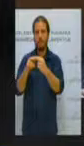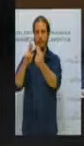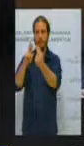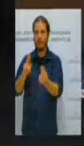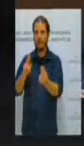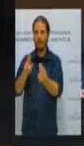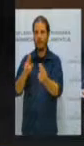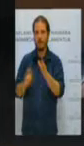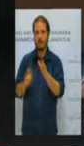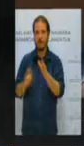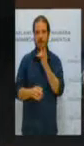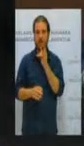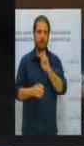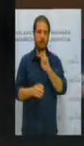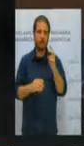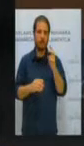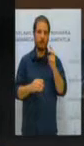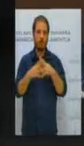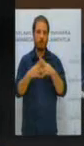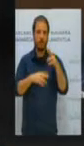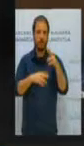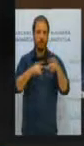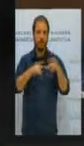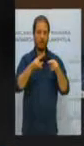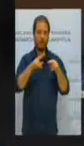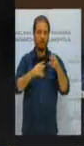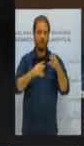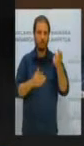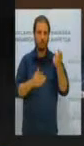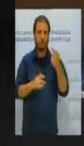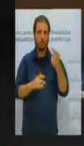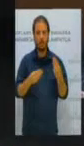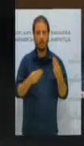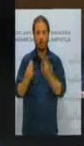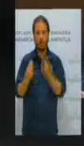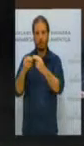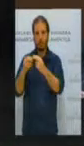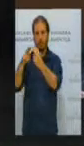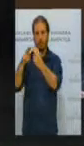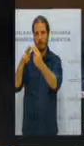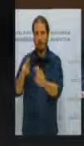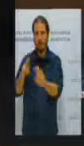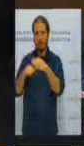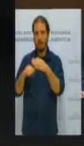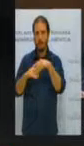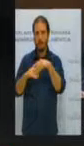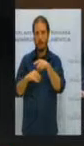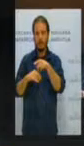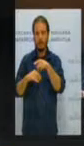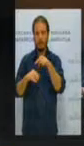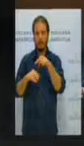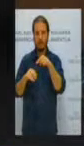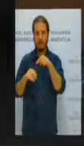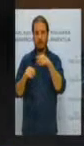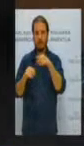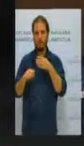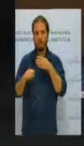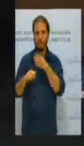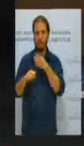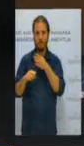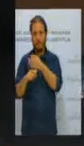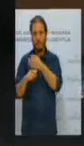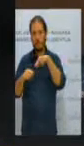de infraestructuras que acompañen a la pasarela para que su transcurrir tanto hacia Orcoyen como hacia